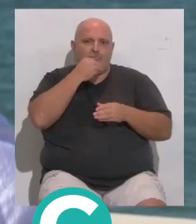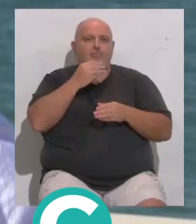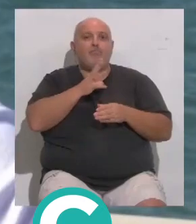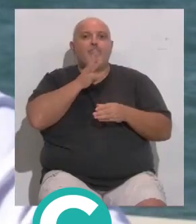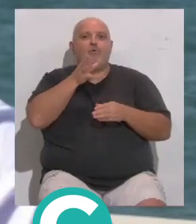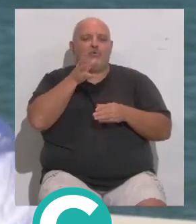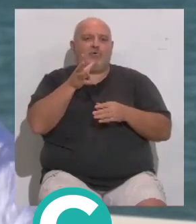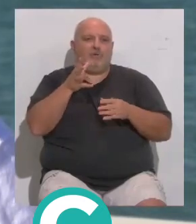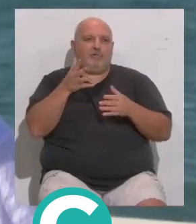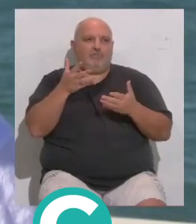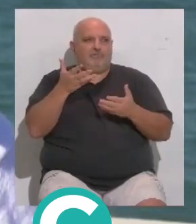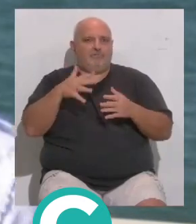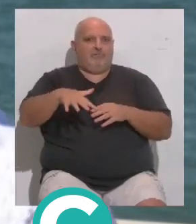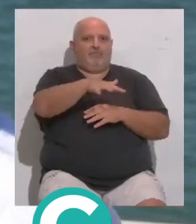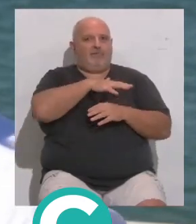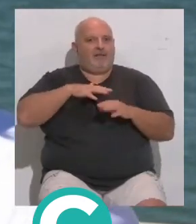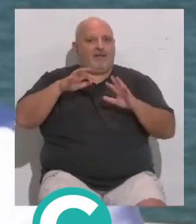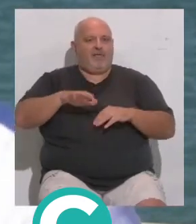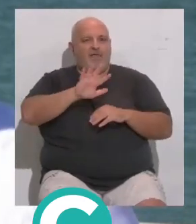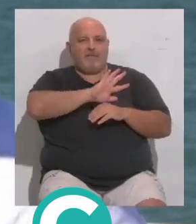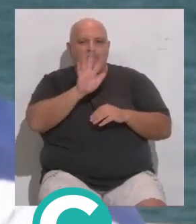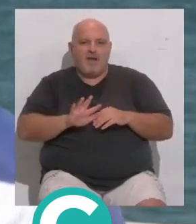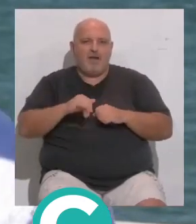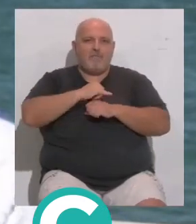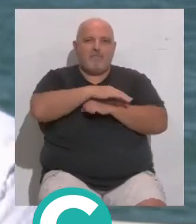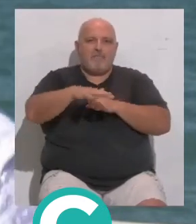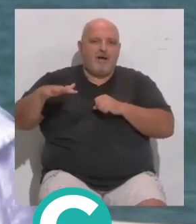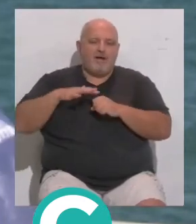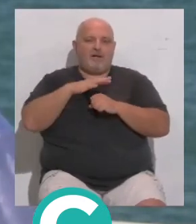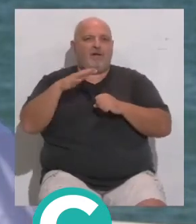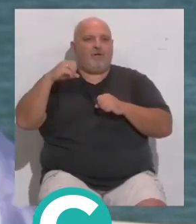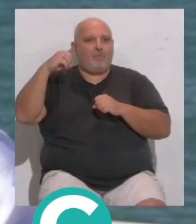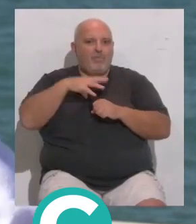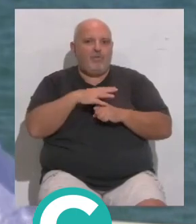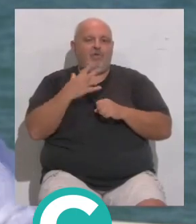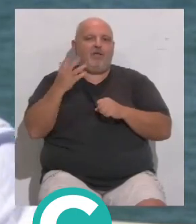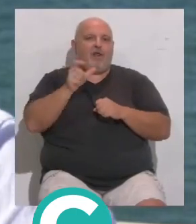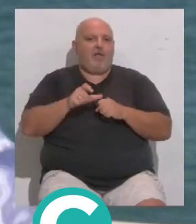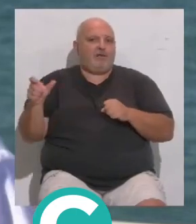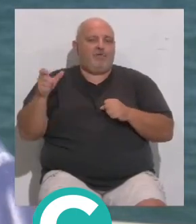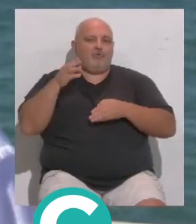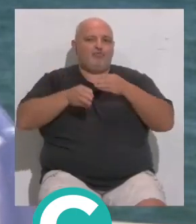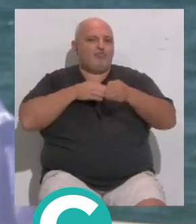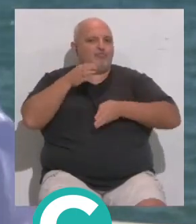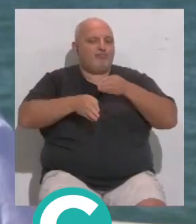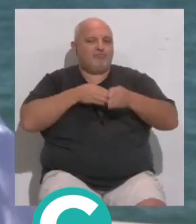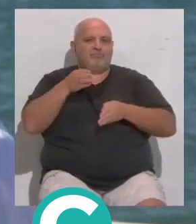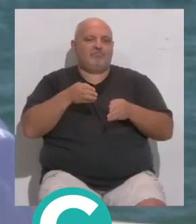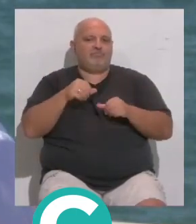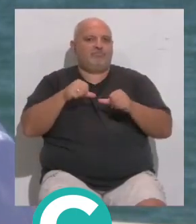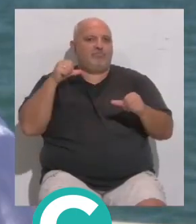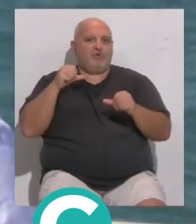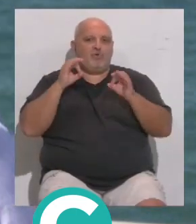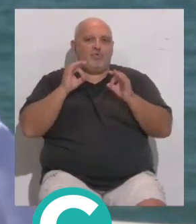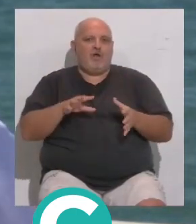por la belleza patrimonial de la ciudad, por la imagen, por el mar, por la vía de Cádiz, por la luz, sino también por la gente, ¿no?, que acude en masa, que no ocurre en